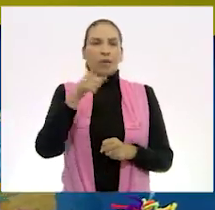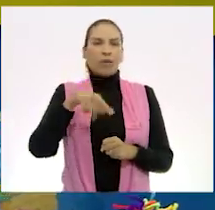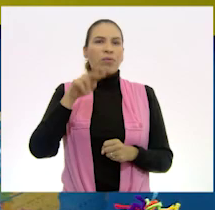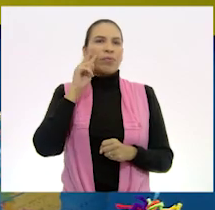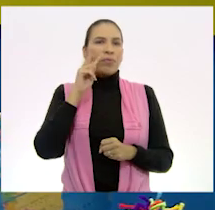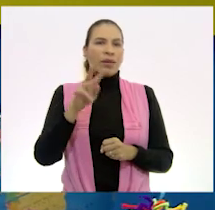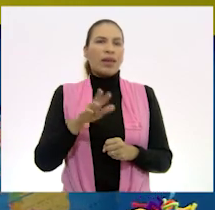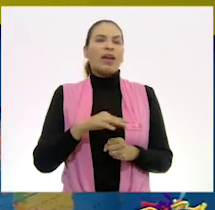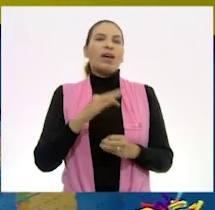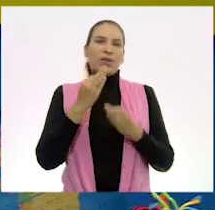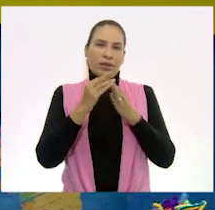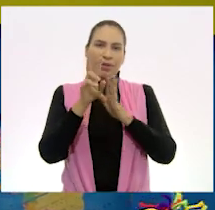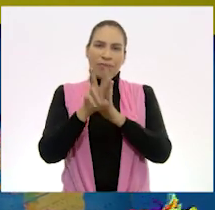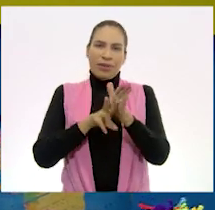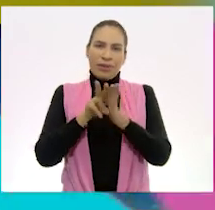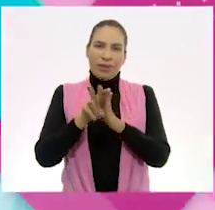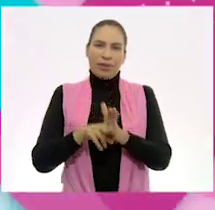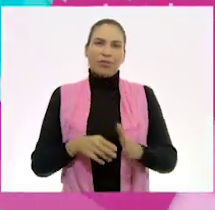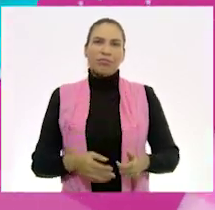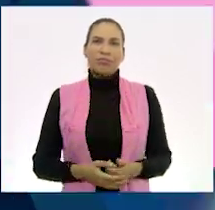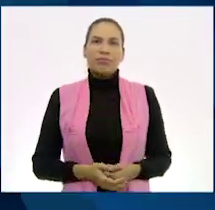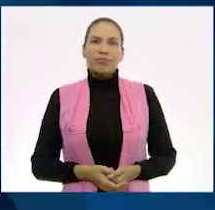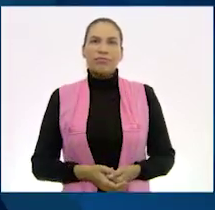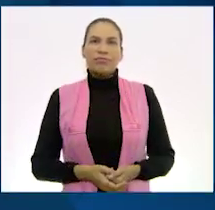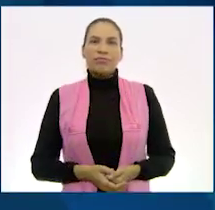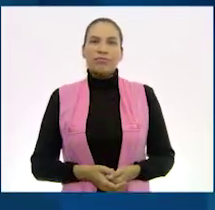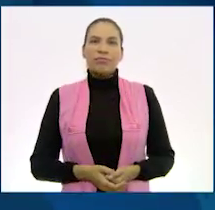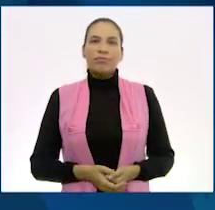a ver el siguiente video.